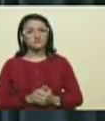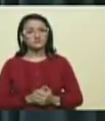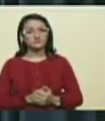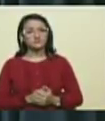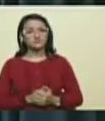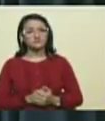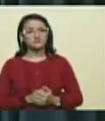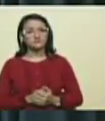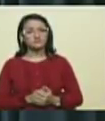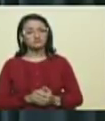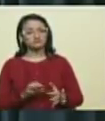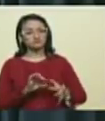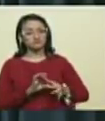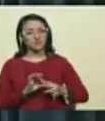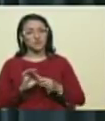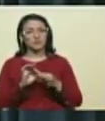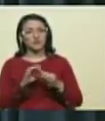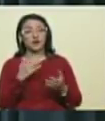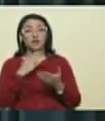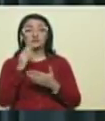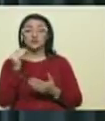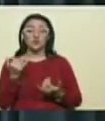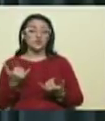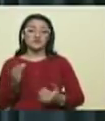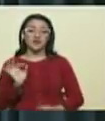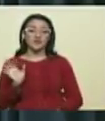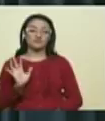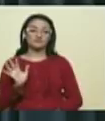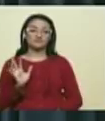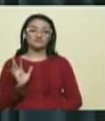deliciosamente unánime. Gracias a Dios que ya no lo es.